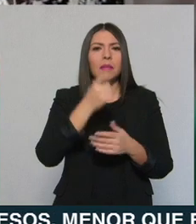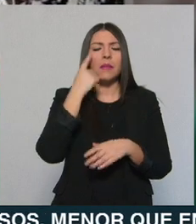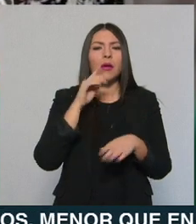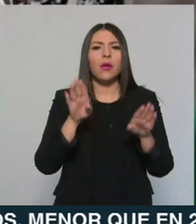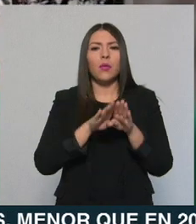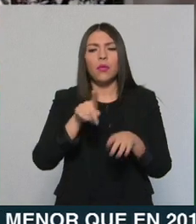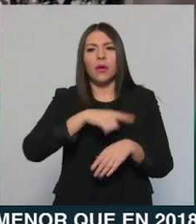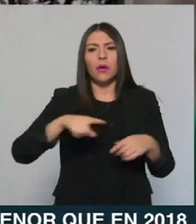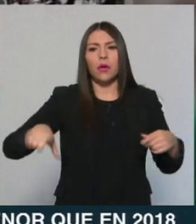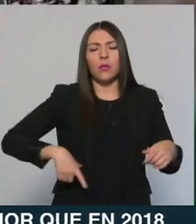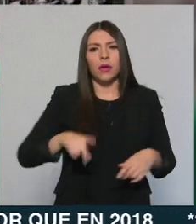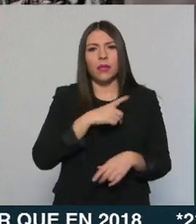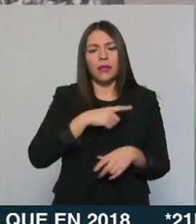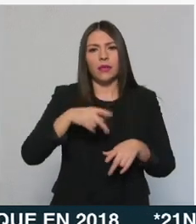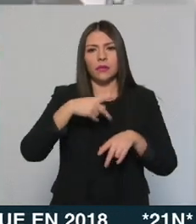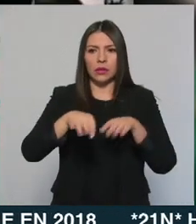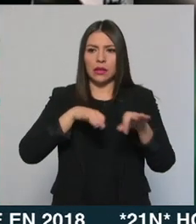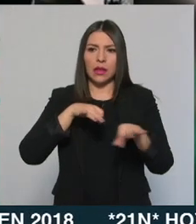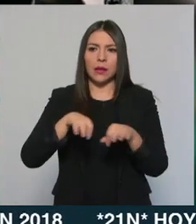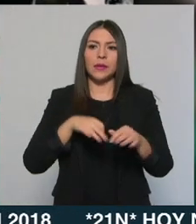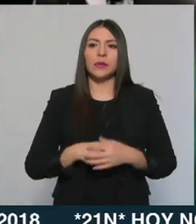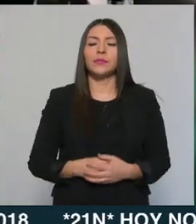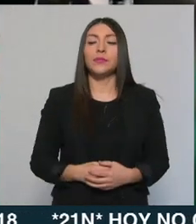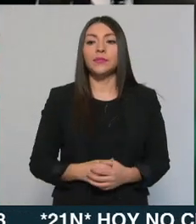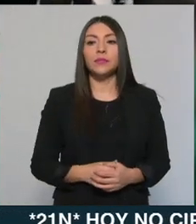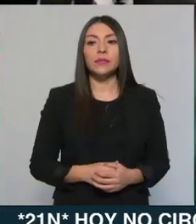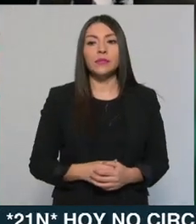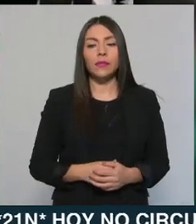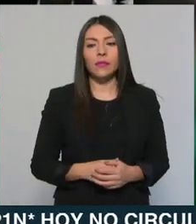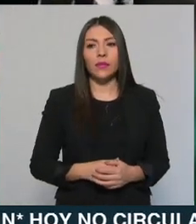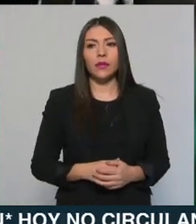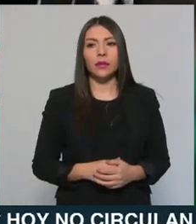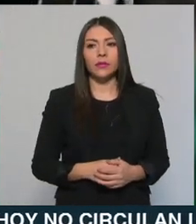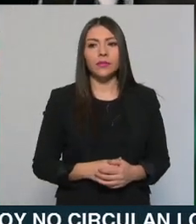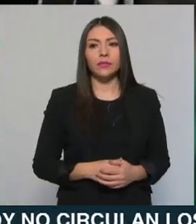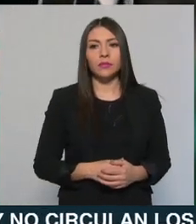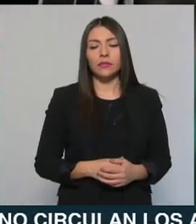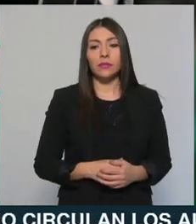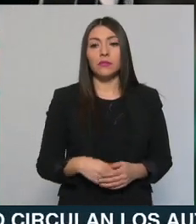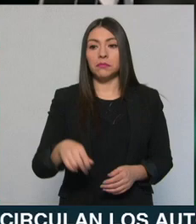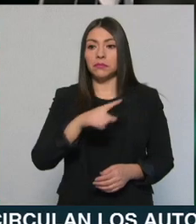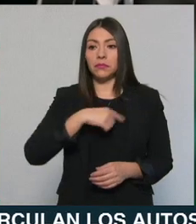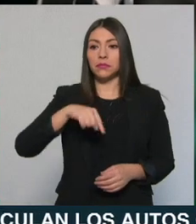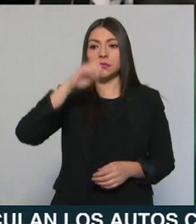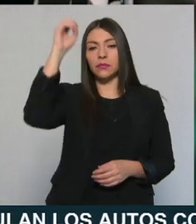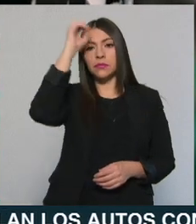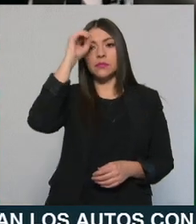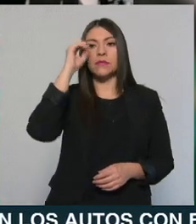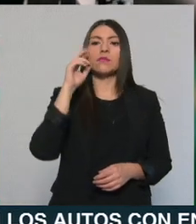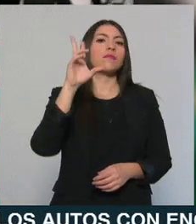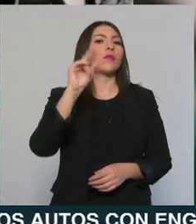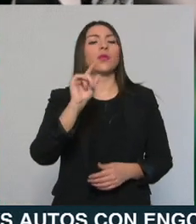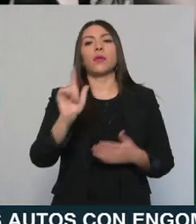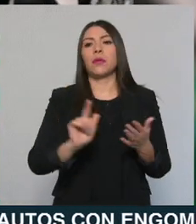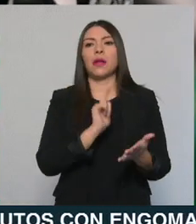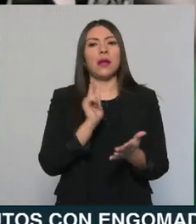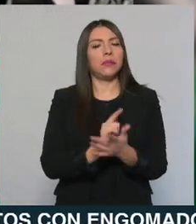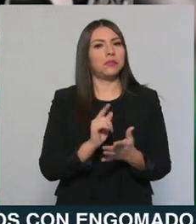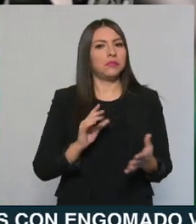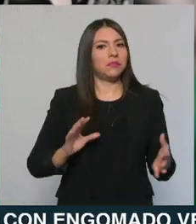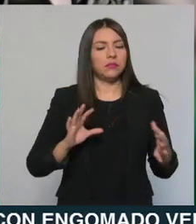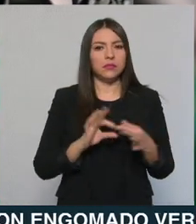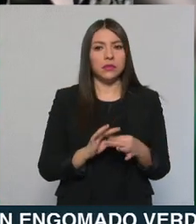las autoridades realizan su trabajo, planteamos que desde nuestro punto de vista se hizo de manera ilegal, fuera de